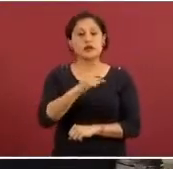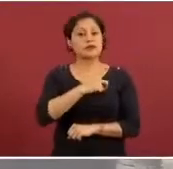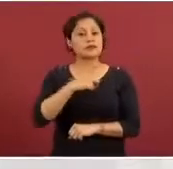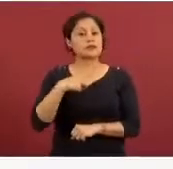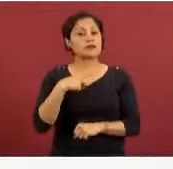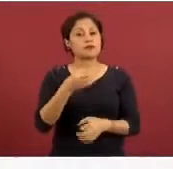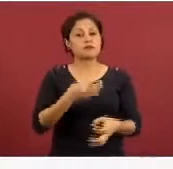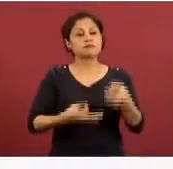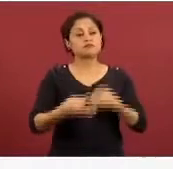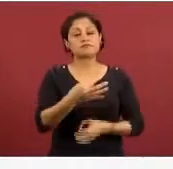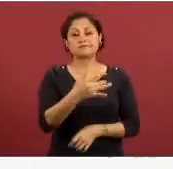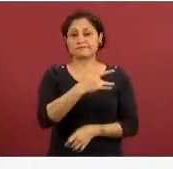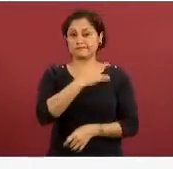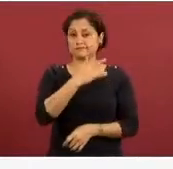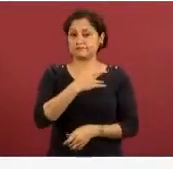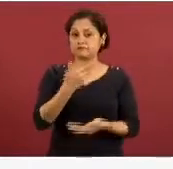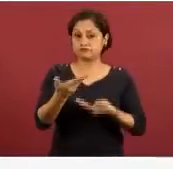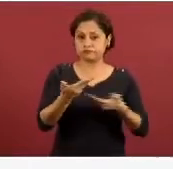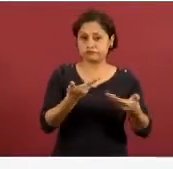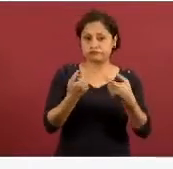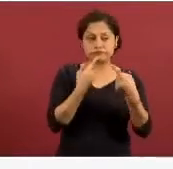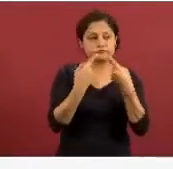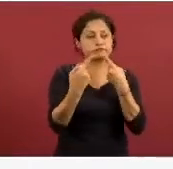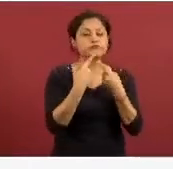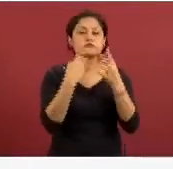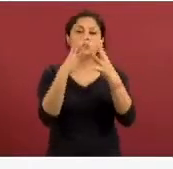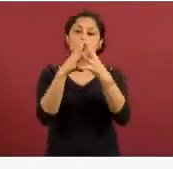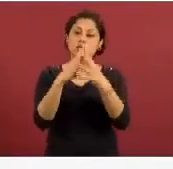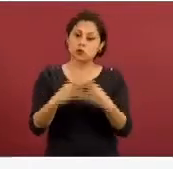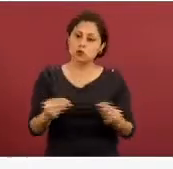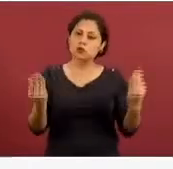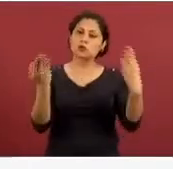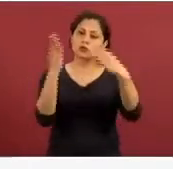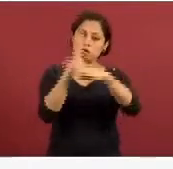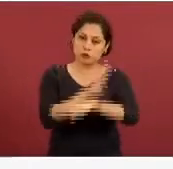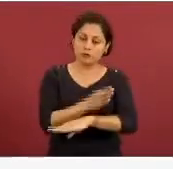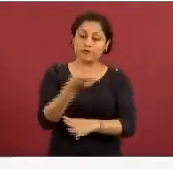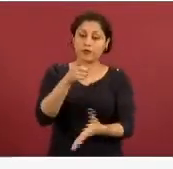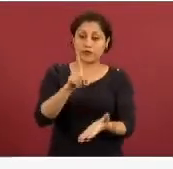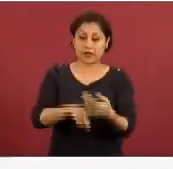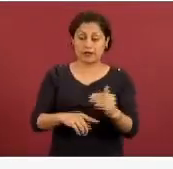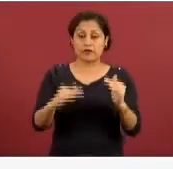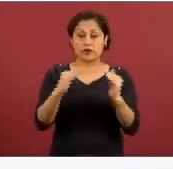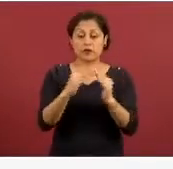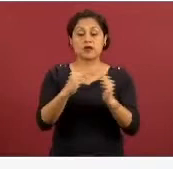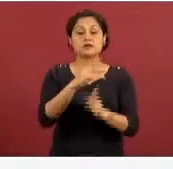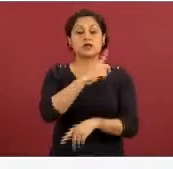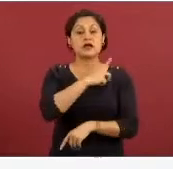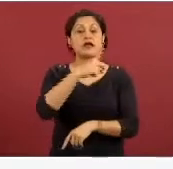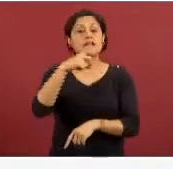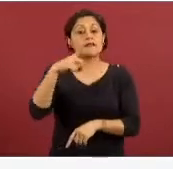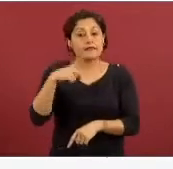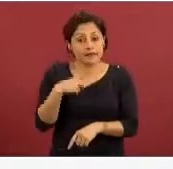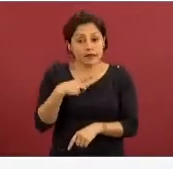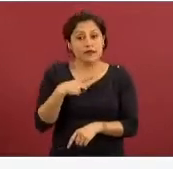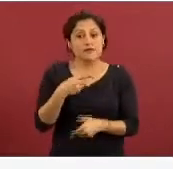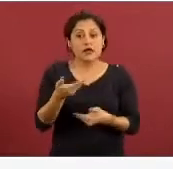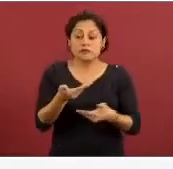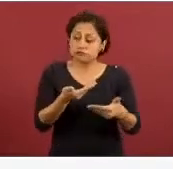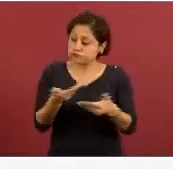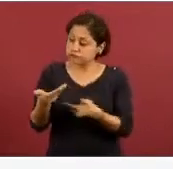del diálogo. Para relaciones más equitativas, mientras estás en la casa, intenta distribuir